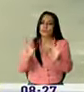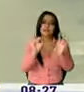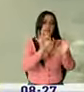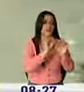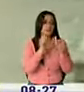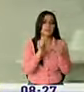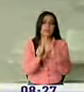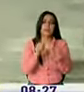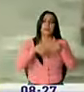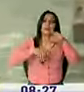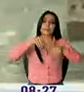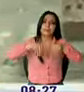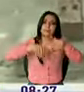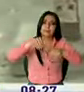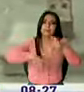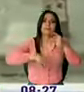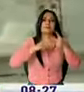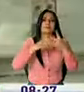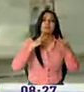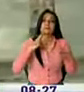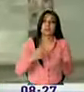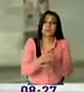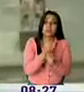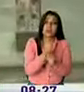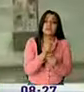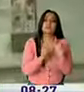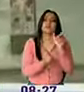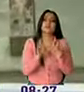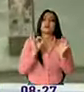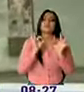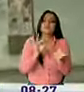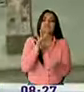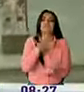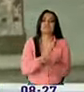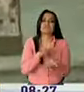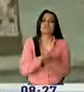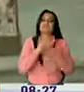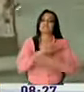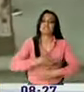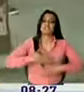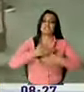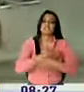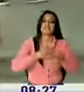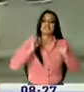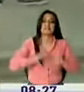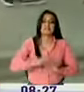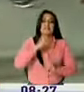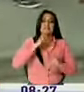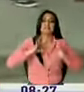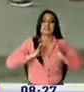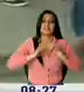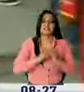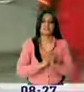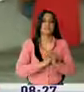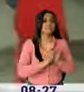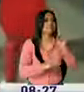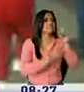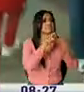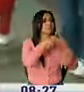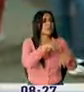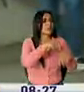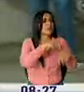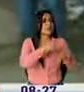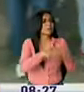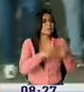piscinas, también lo que tiene que ver con seguridad para que la gente venga tranquilamente y disfrute de este feriado. ¿Desde qué hora hay fila para entrar aquí al